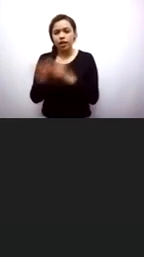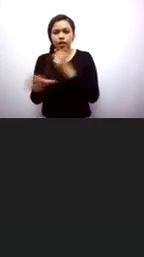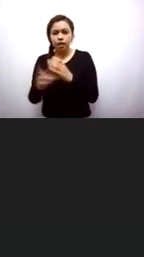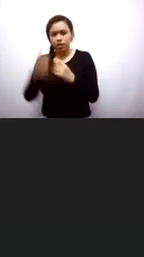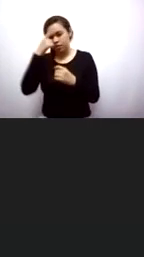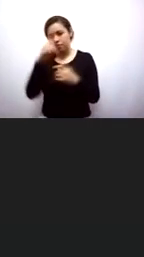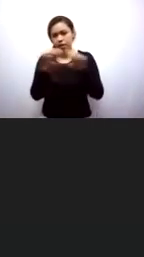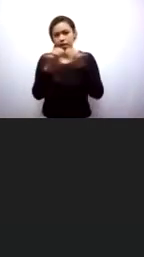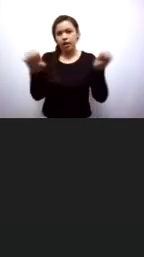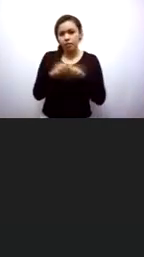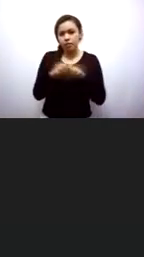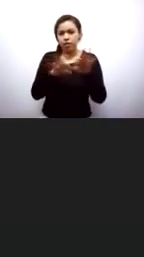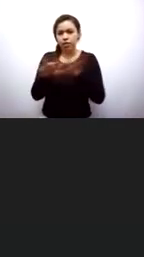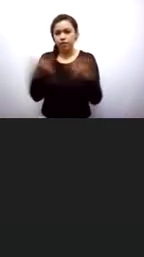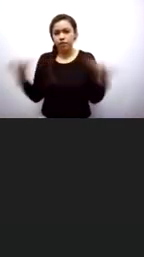de trabajo.